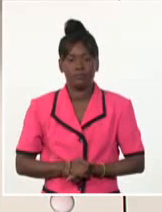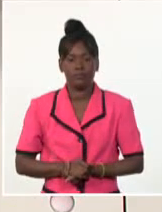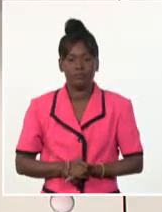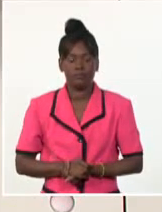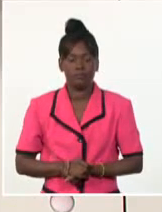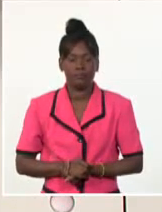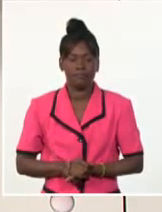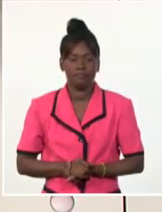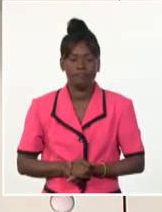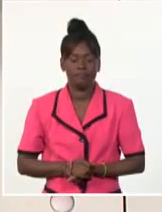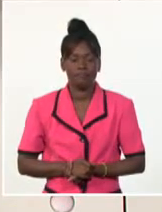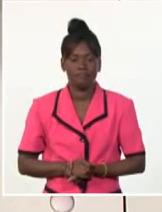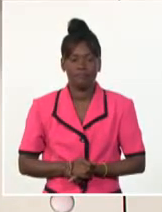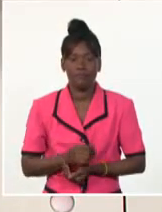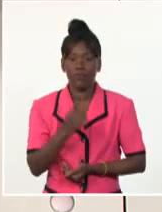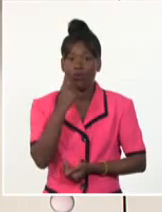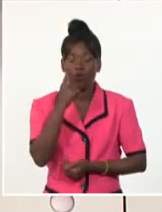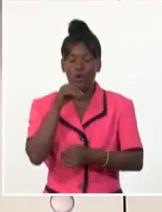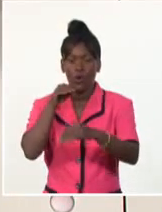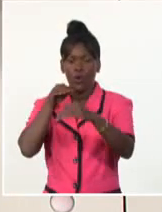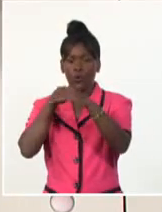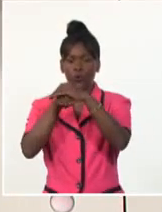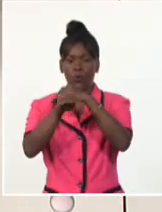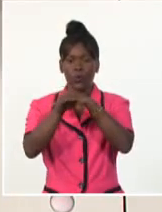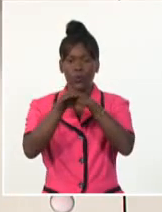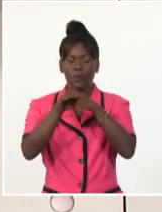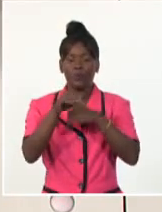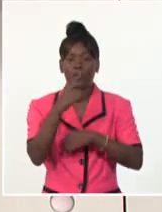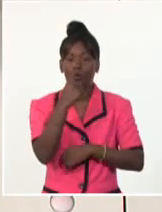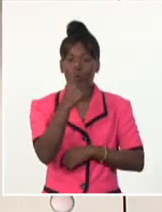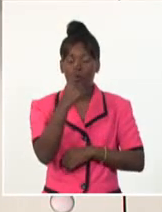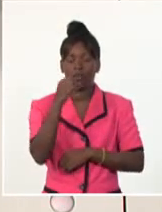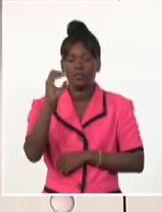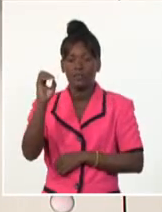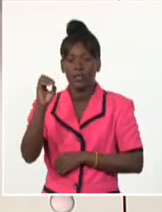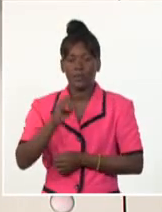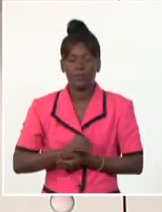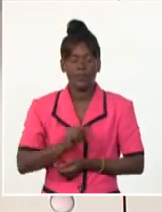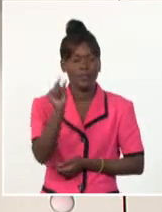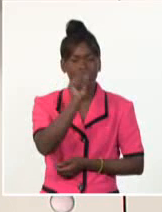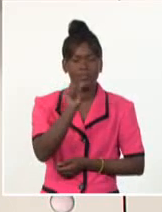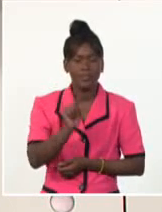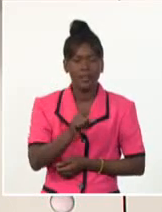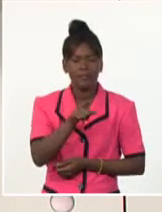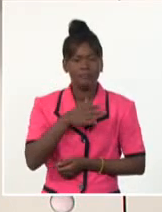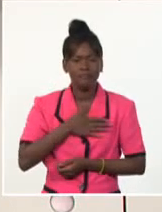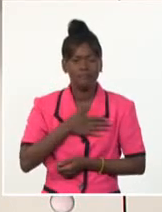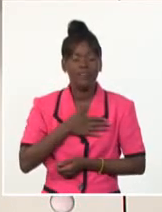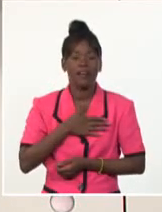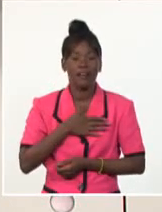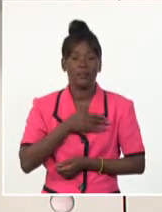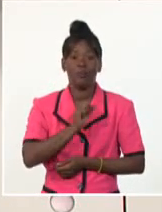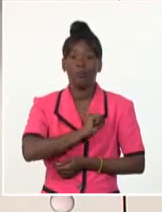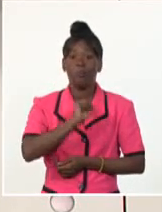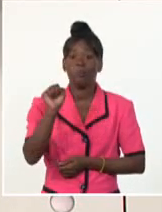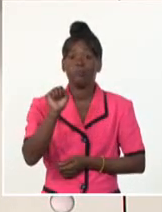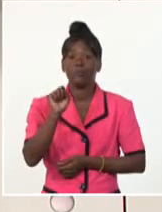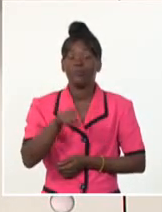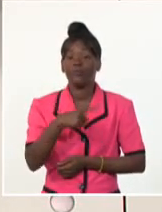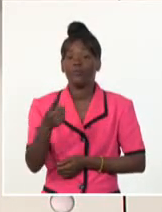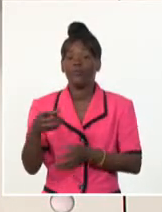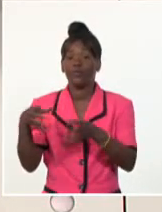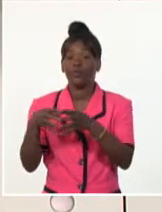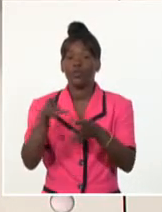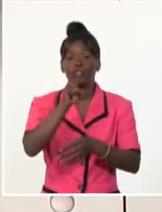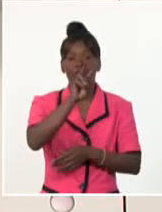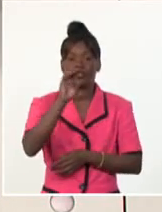la clasificación tras vencer 1-0 al Leicester City. En Italia, el líder Napoli vence cómodamente en este momento al Empoli